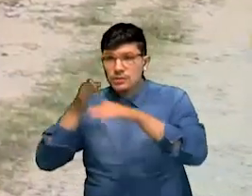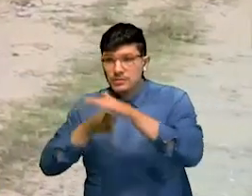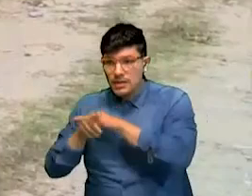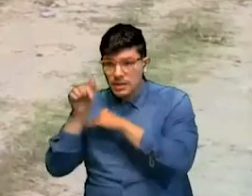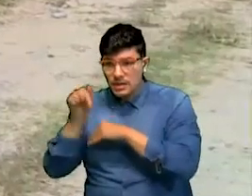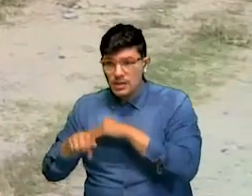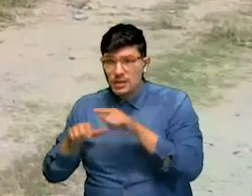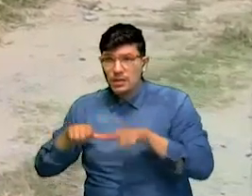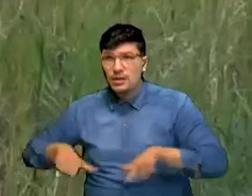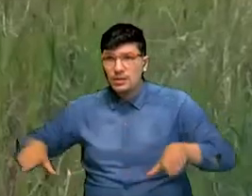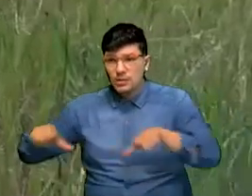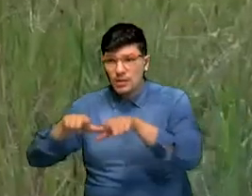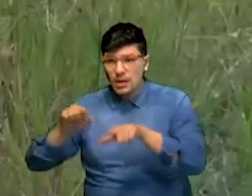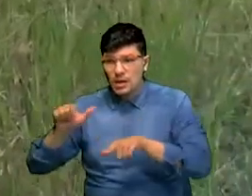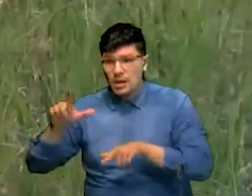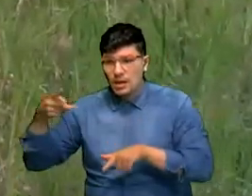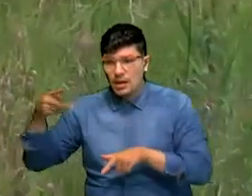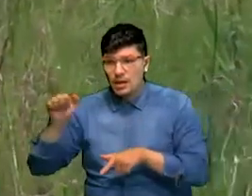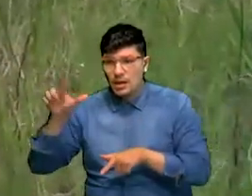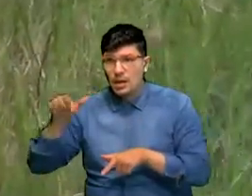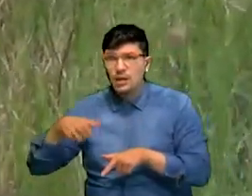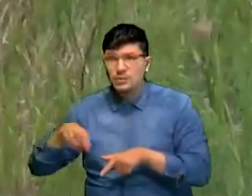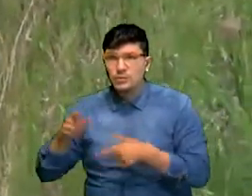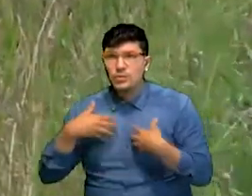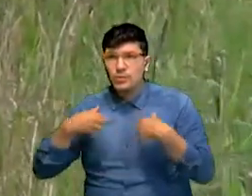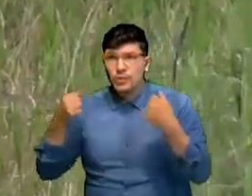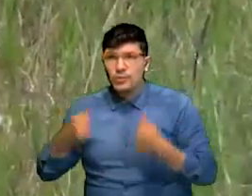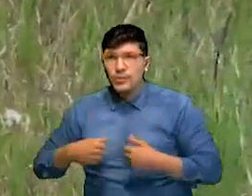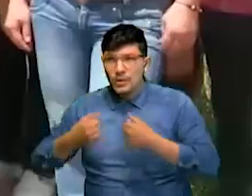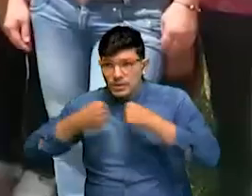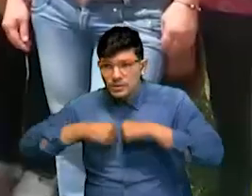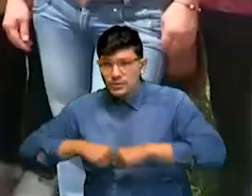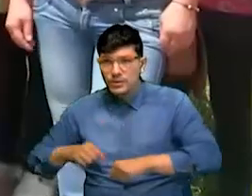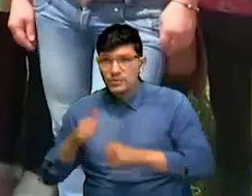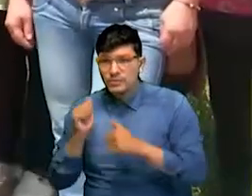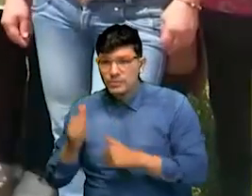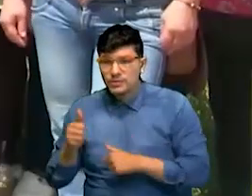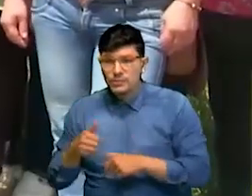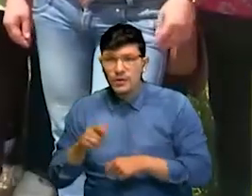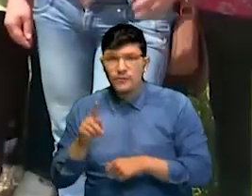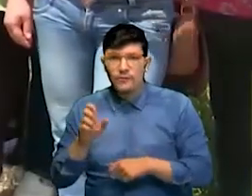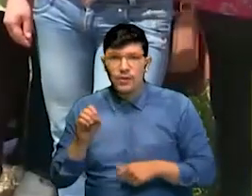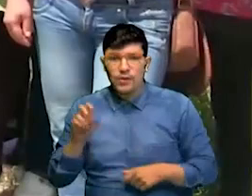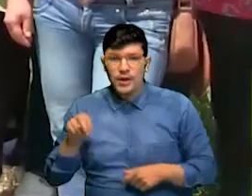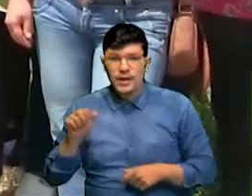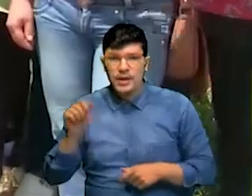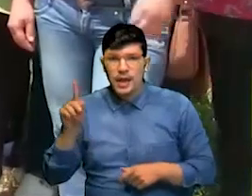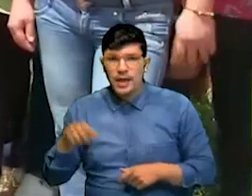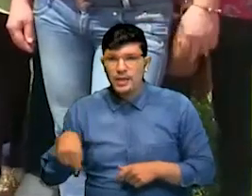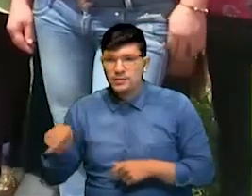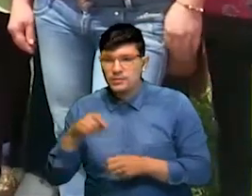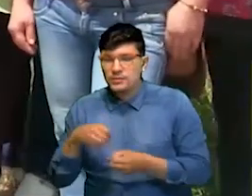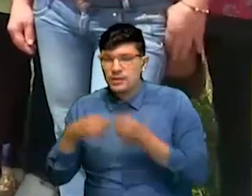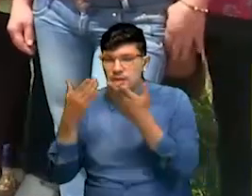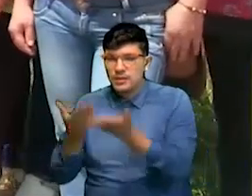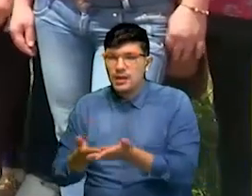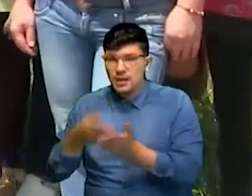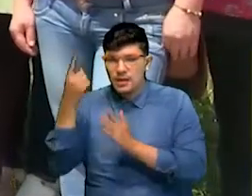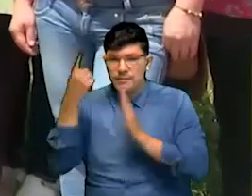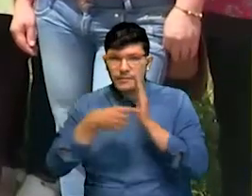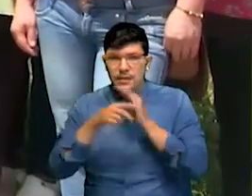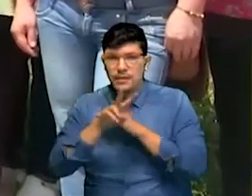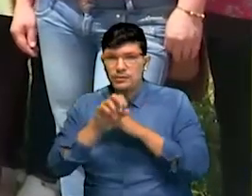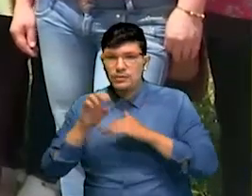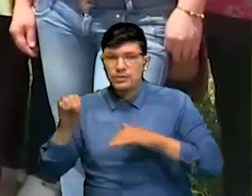en el lote de alcalá ha sido por nuestro propio esfuerzo zona de les asignó cerca de 1200 millones